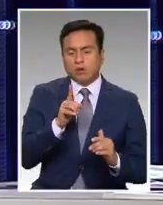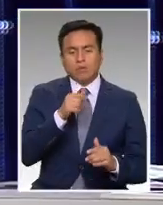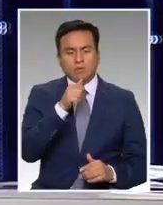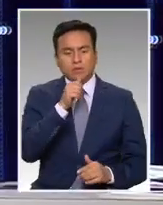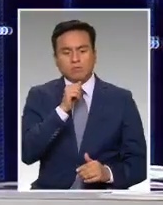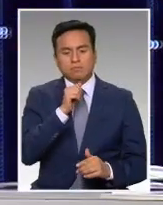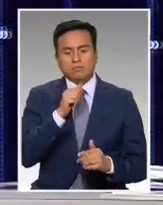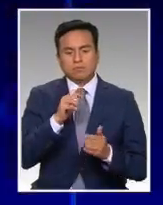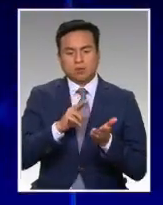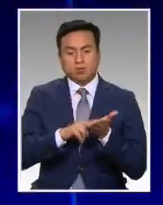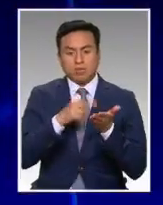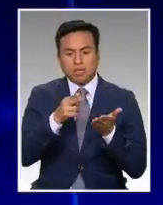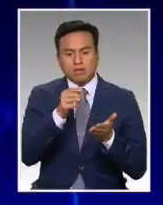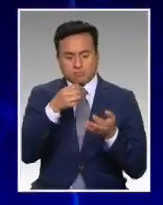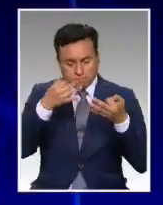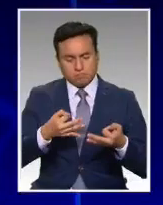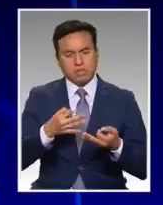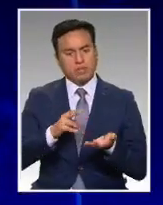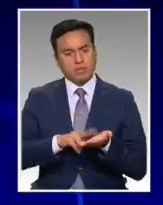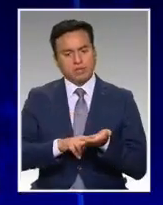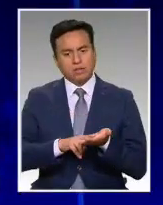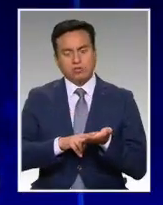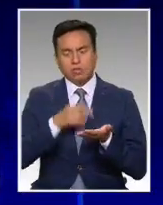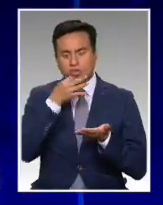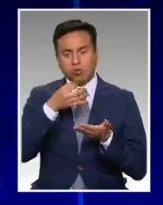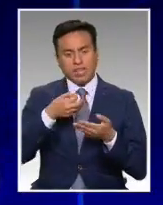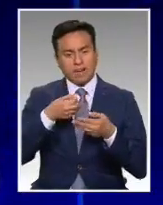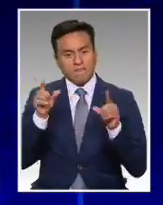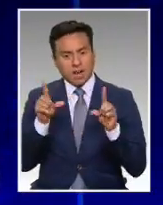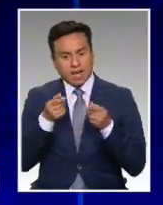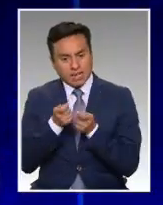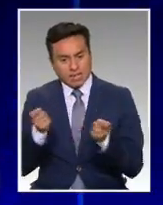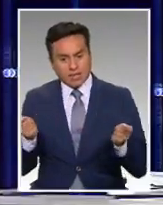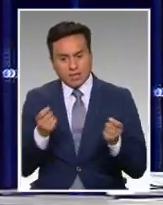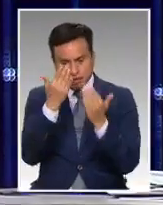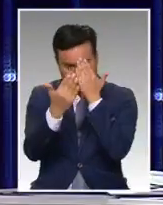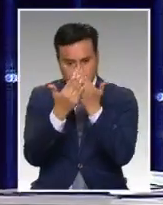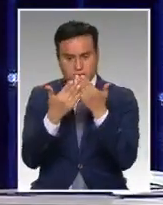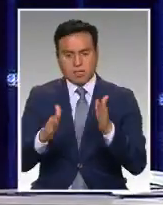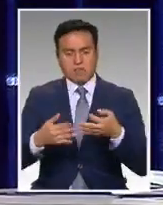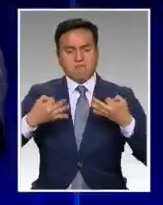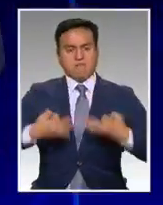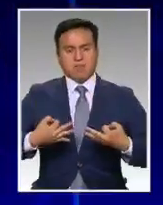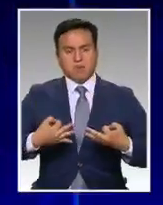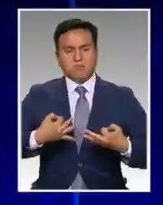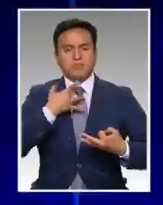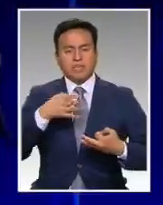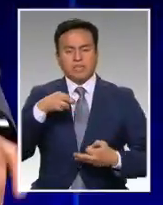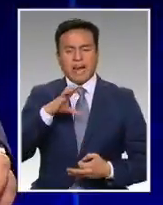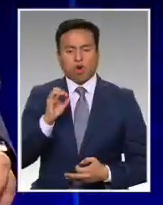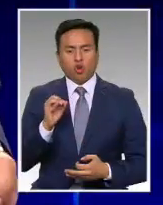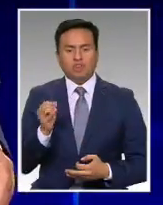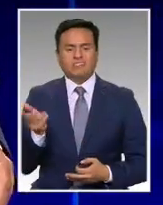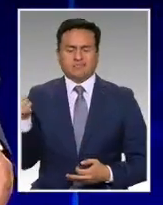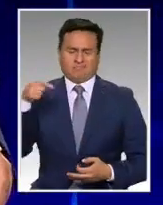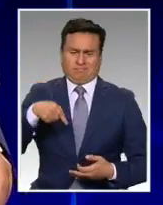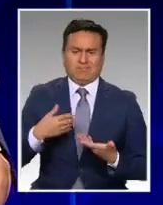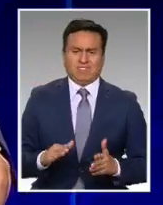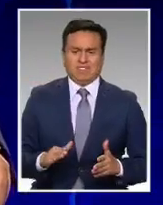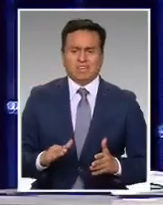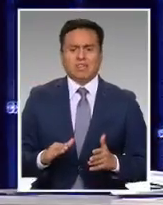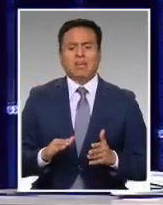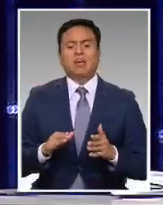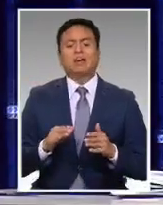usted lo mejor del primero no falta la verdad lo que yo he dicho en la franja lo repito cuando usted firme el narco llegó y aquí hay un